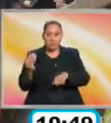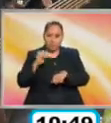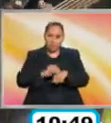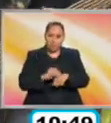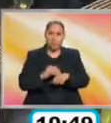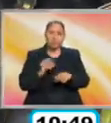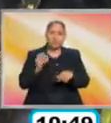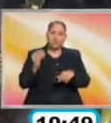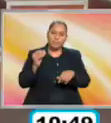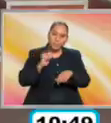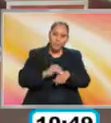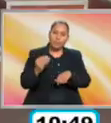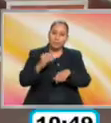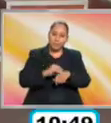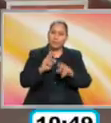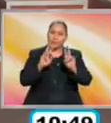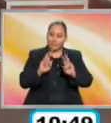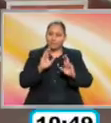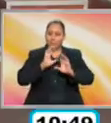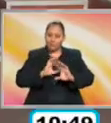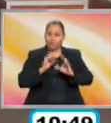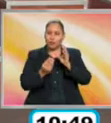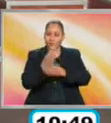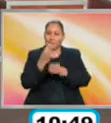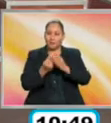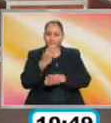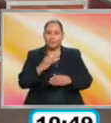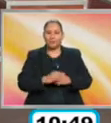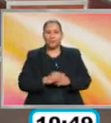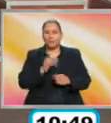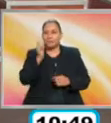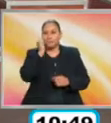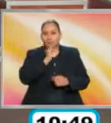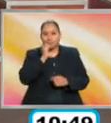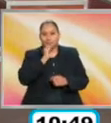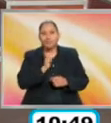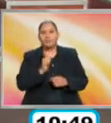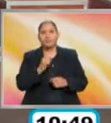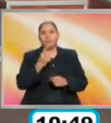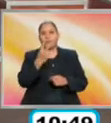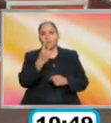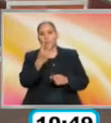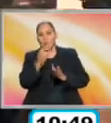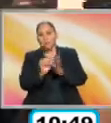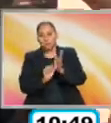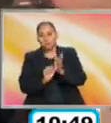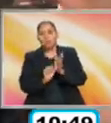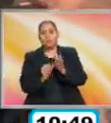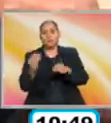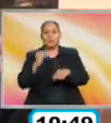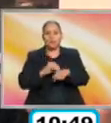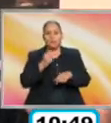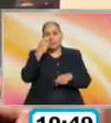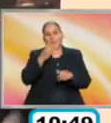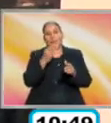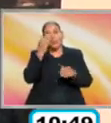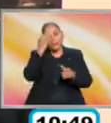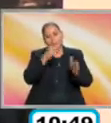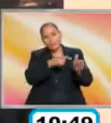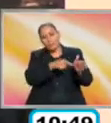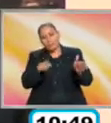ido subiendo sencillos, ¿no? Procuramos hacerlo un sencillo cada 2 o 3 meses para darle su tiempo de